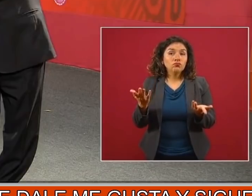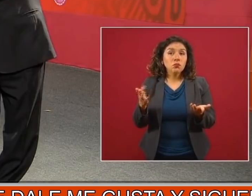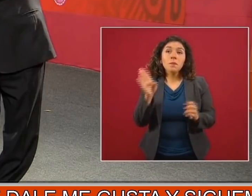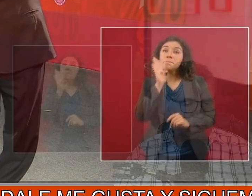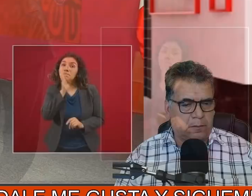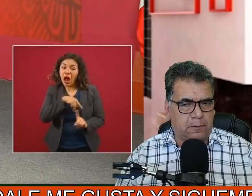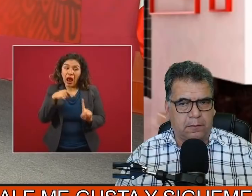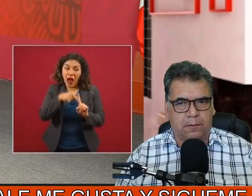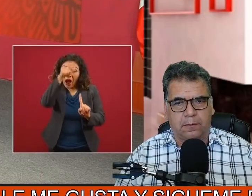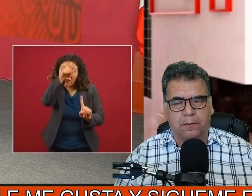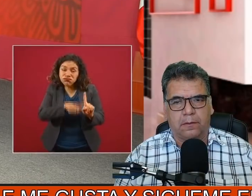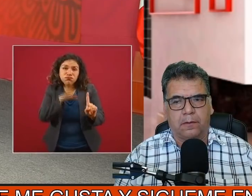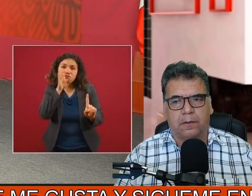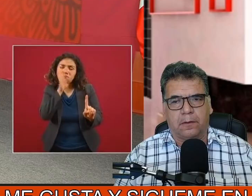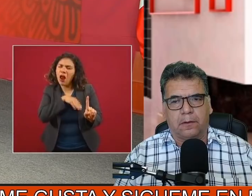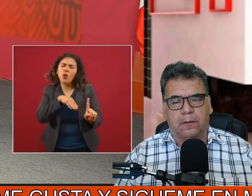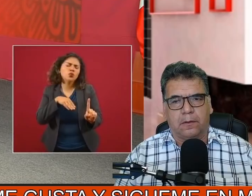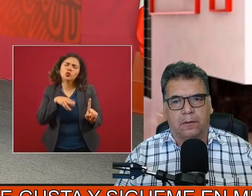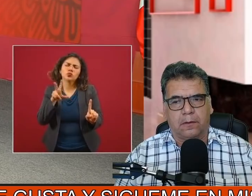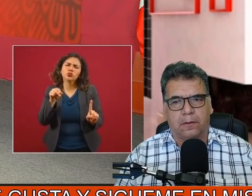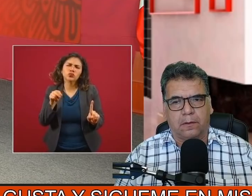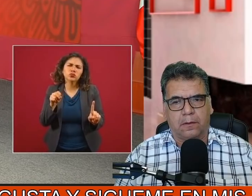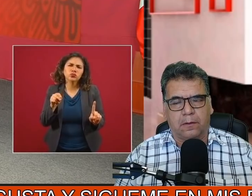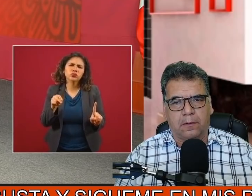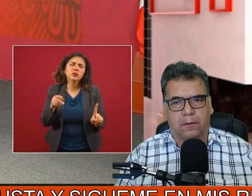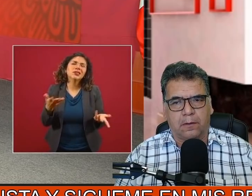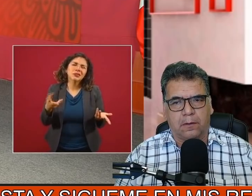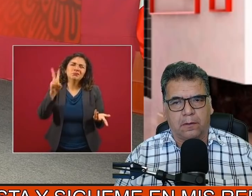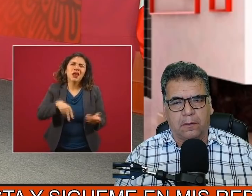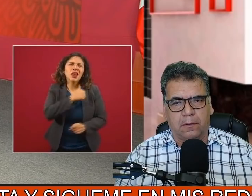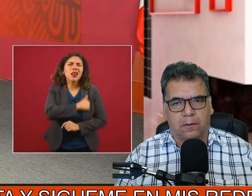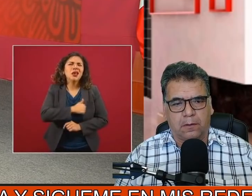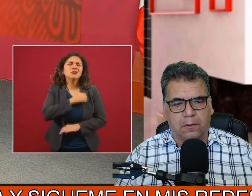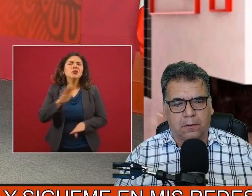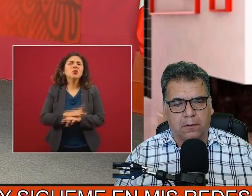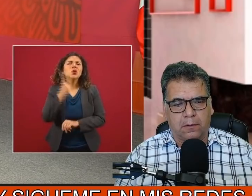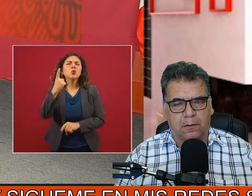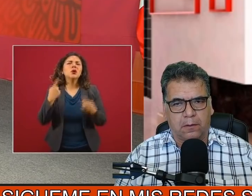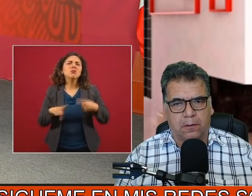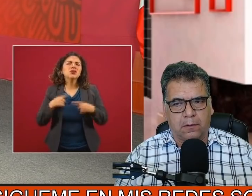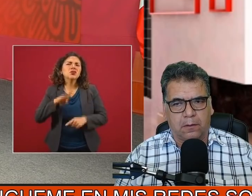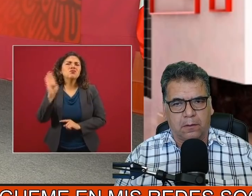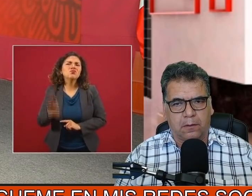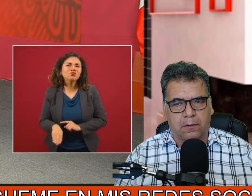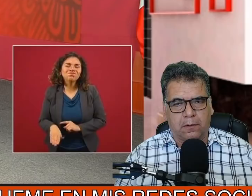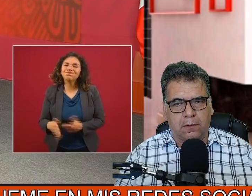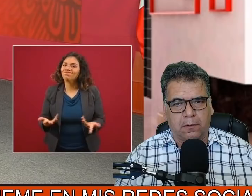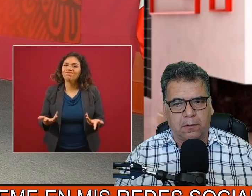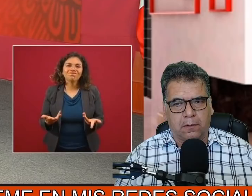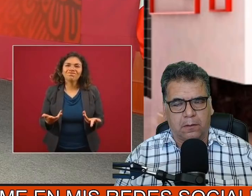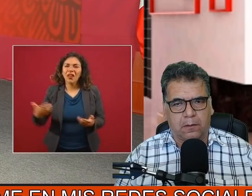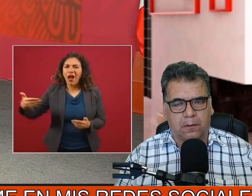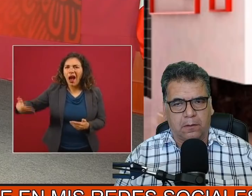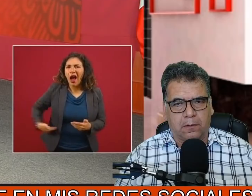mal estado de salud, y pues fue muy lamentable porque perdió la vida una persona en